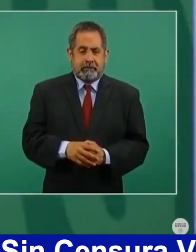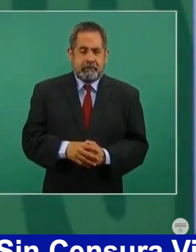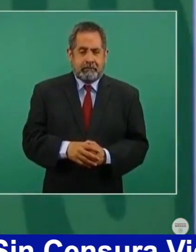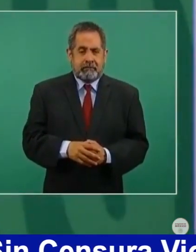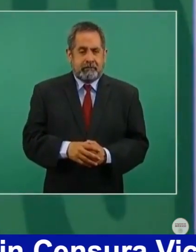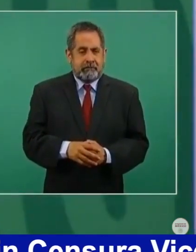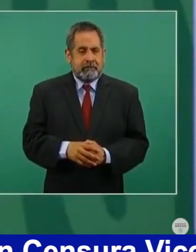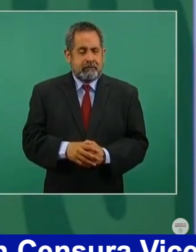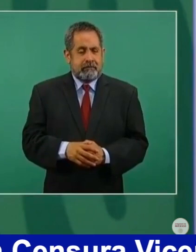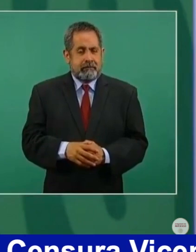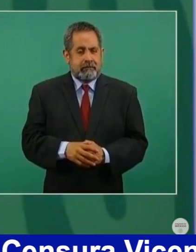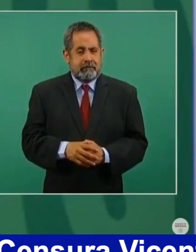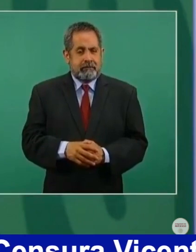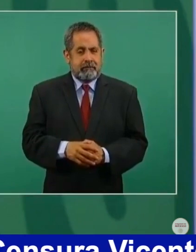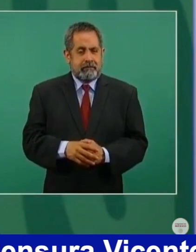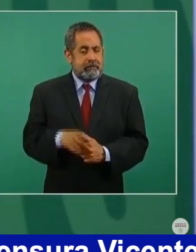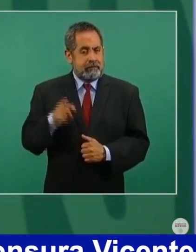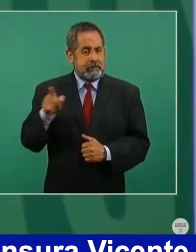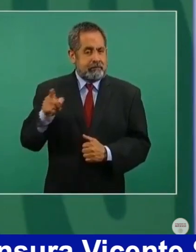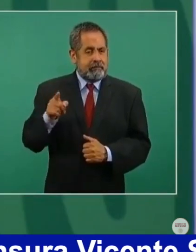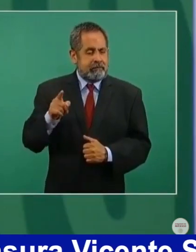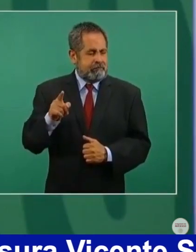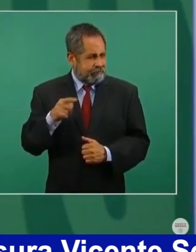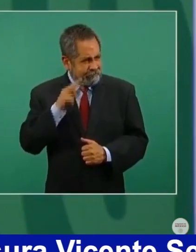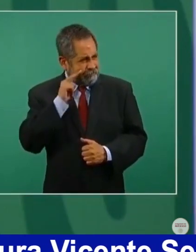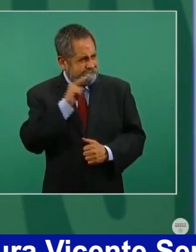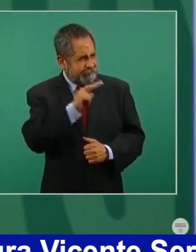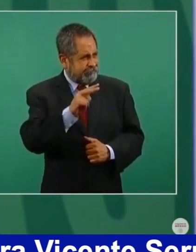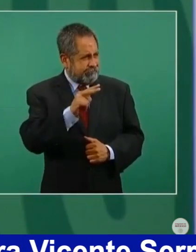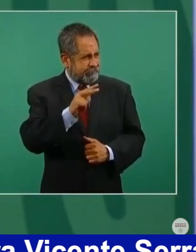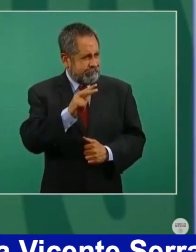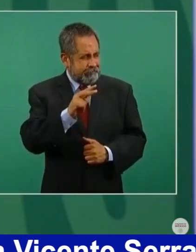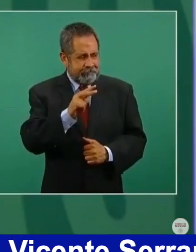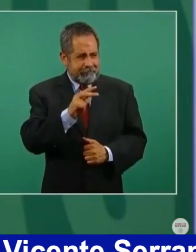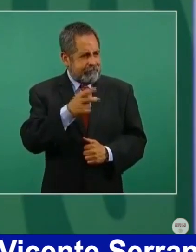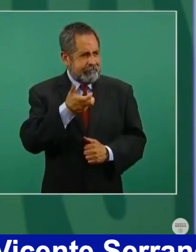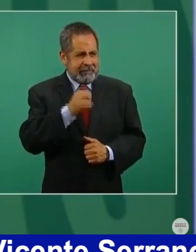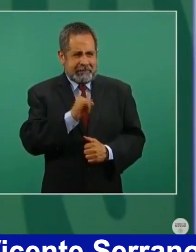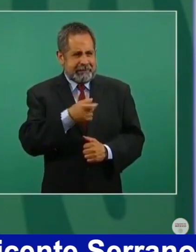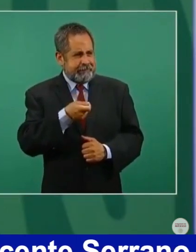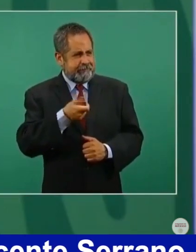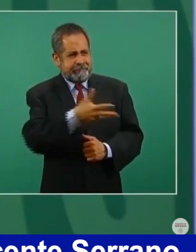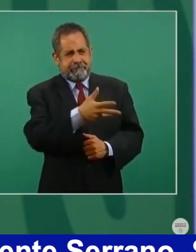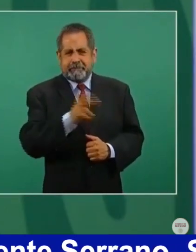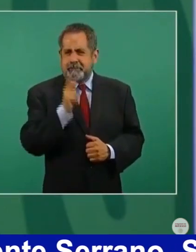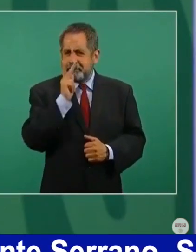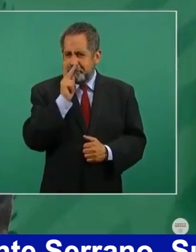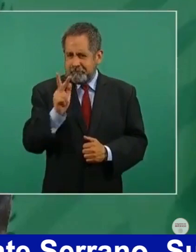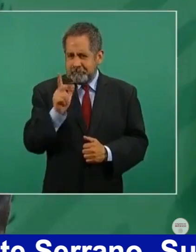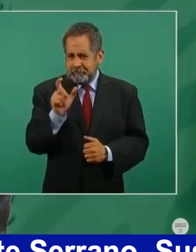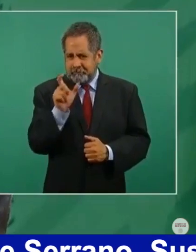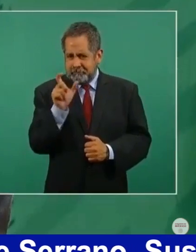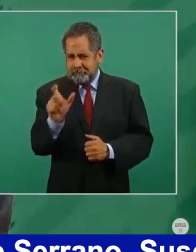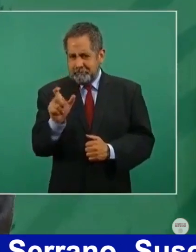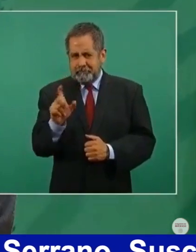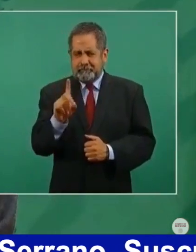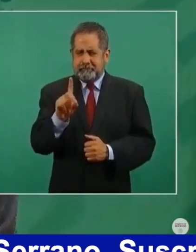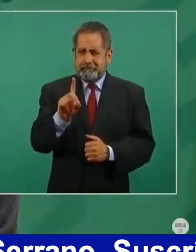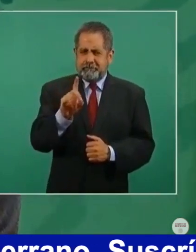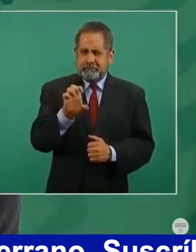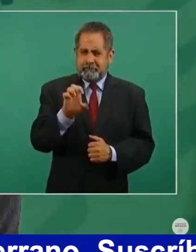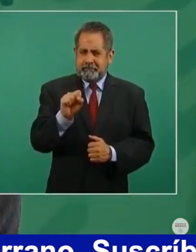Usó una palabra que es todavía aplicable: